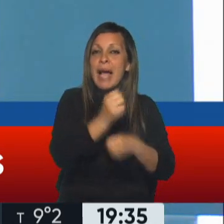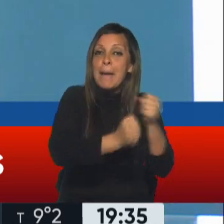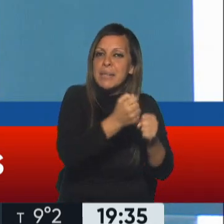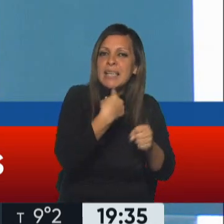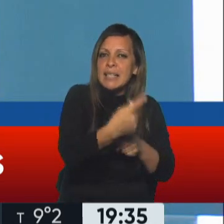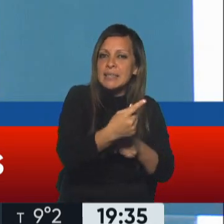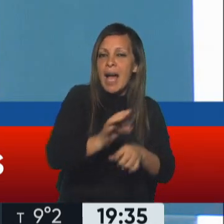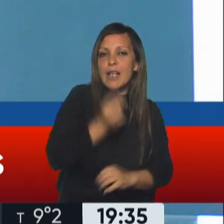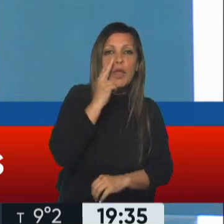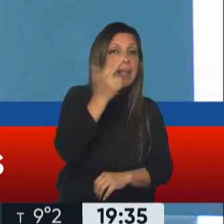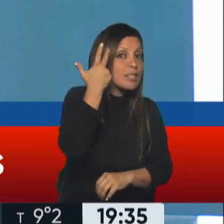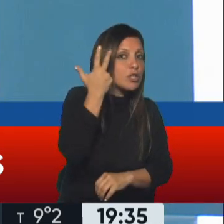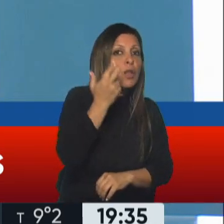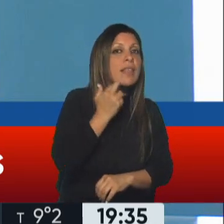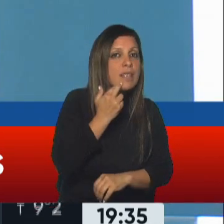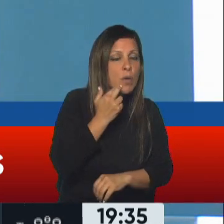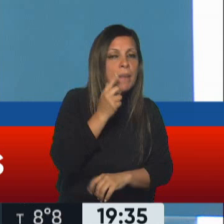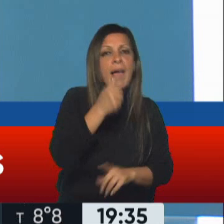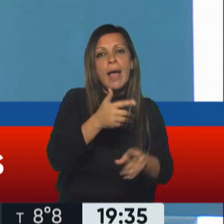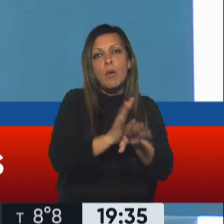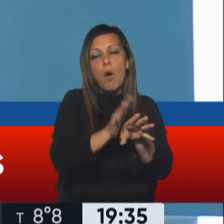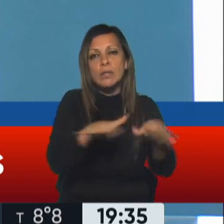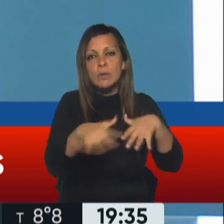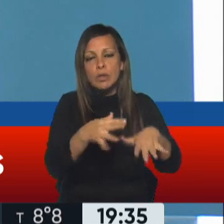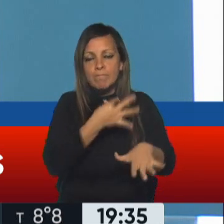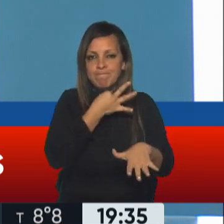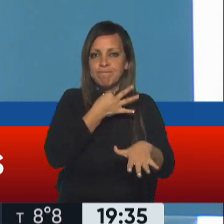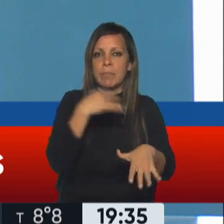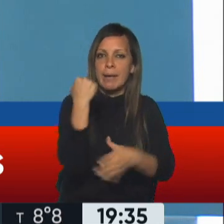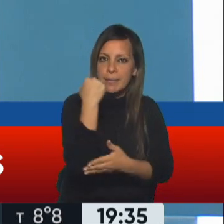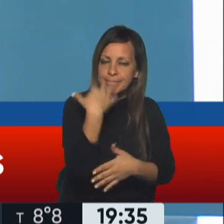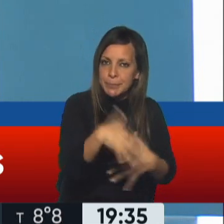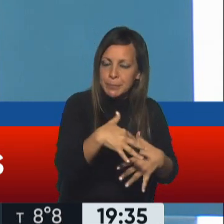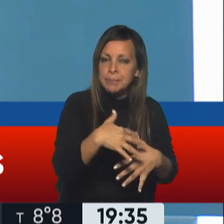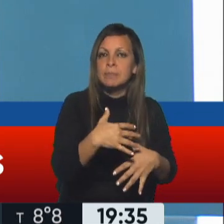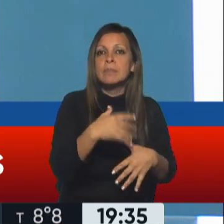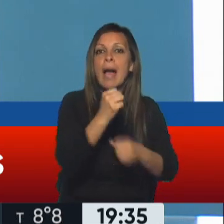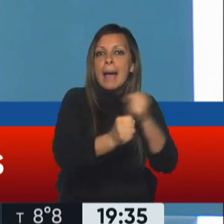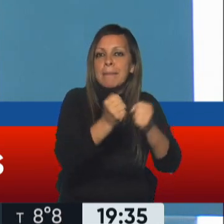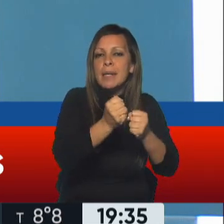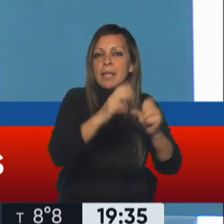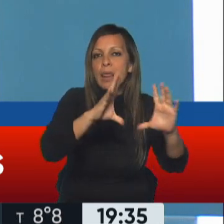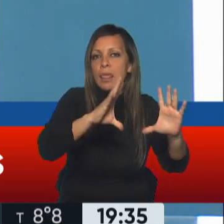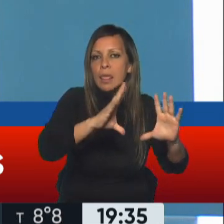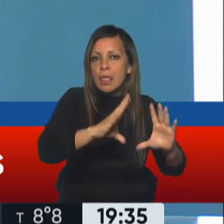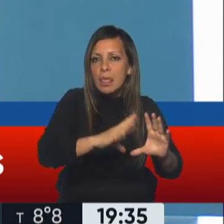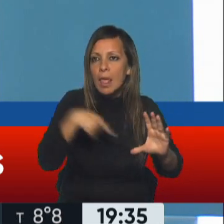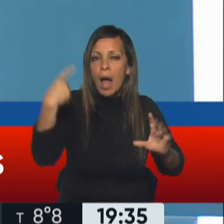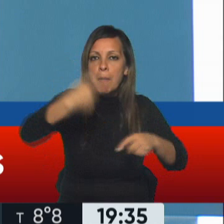en 2018, en 2019 hubo una devaluación tal, una crisis económica tan fuerte que la empresa perdió desinterés dentro del mercado, por